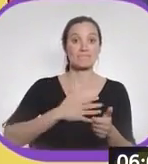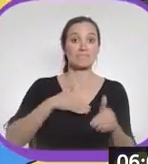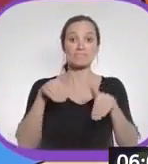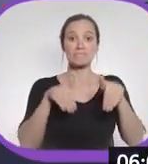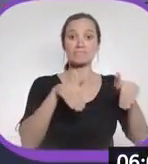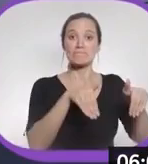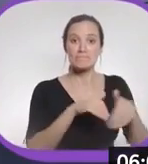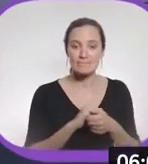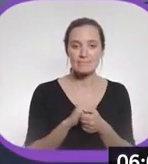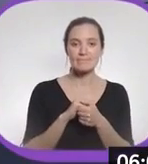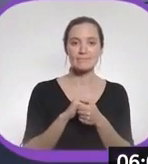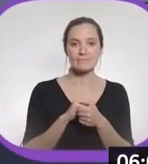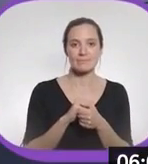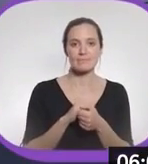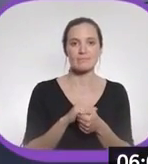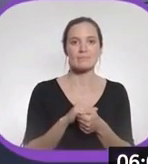Clase de ballet.